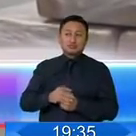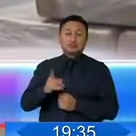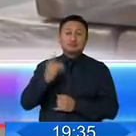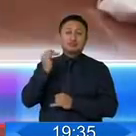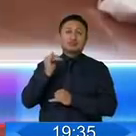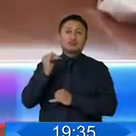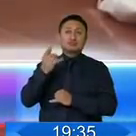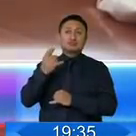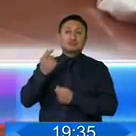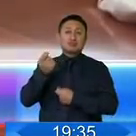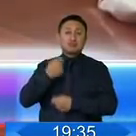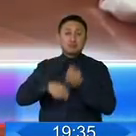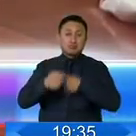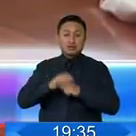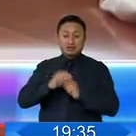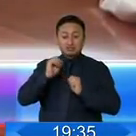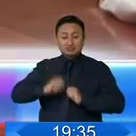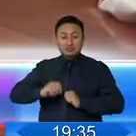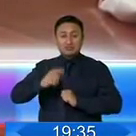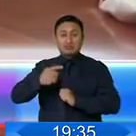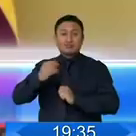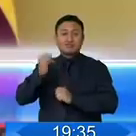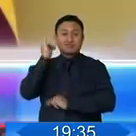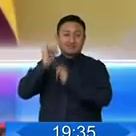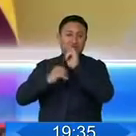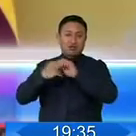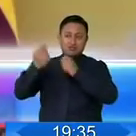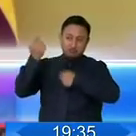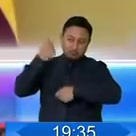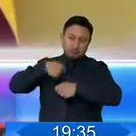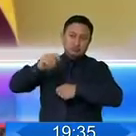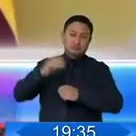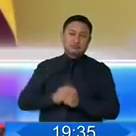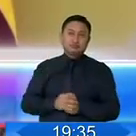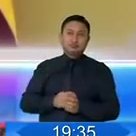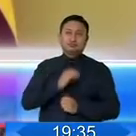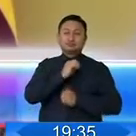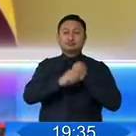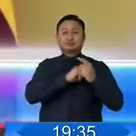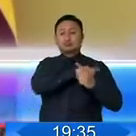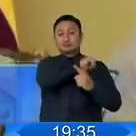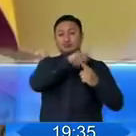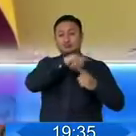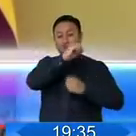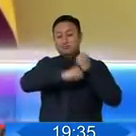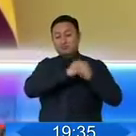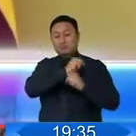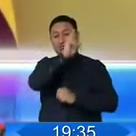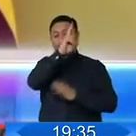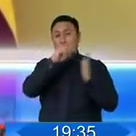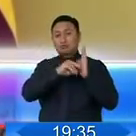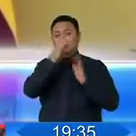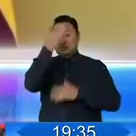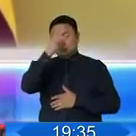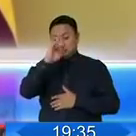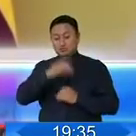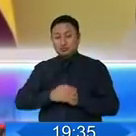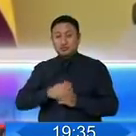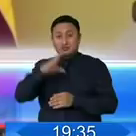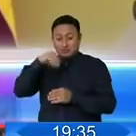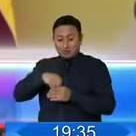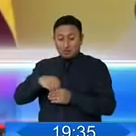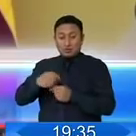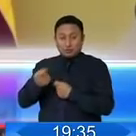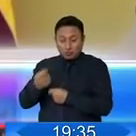el narco como para el microtráfico. Hasta el año 2018, entre lo que es microtráfico y tráfico